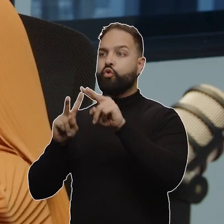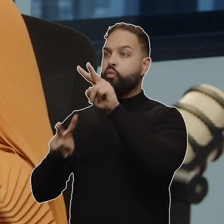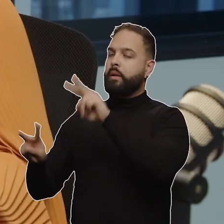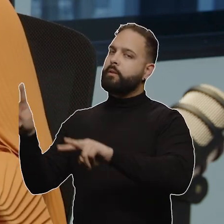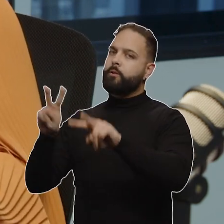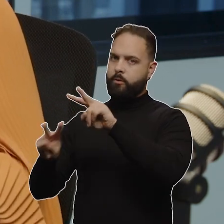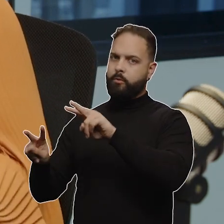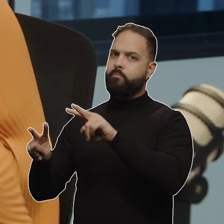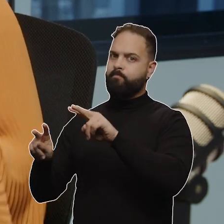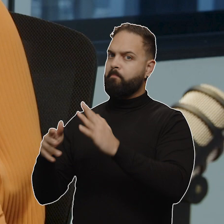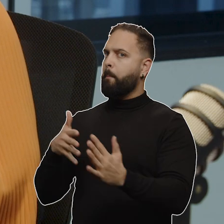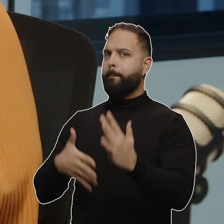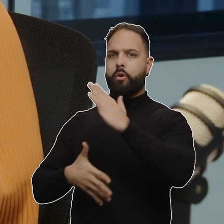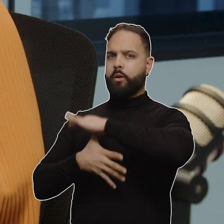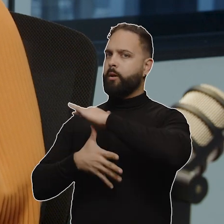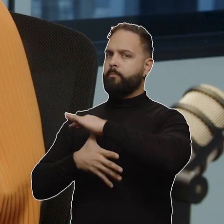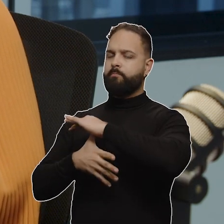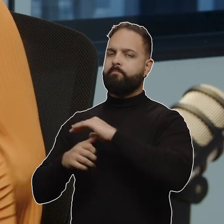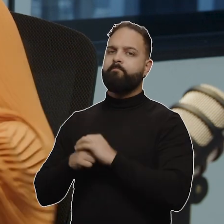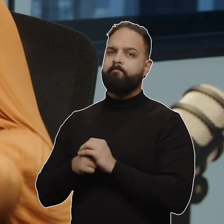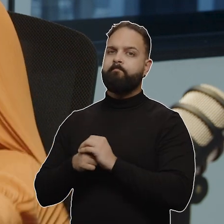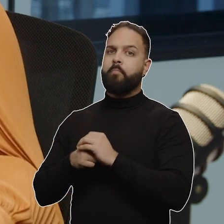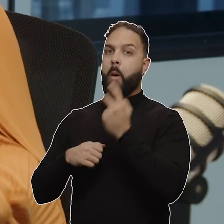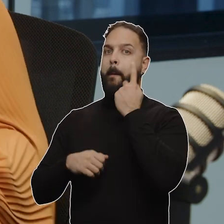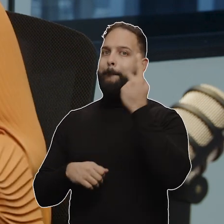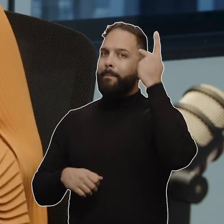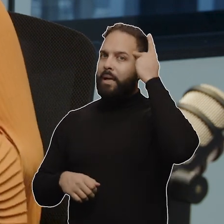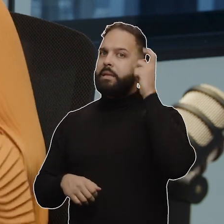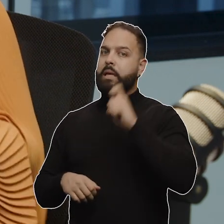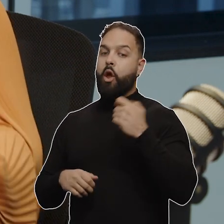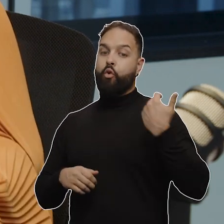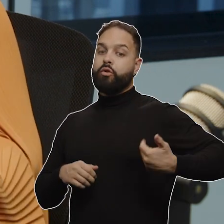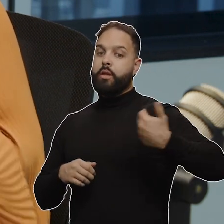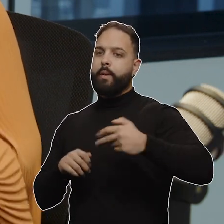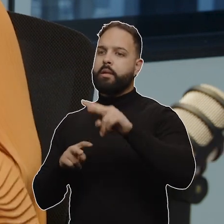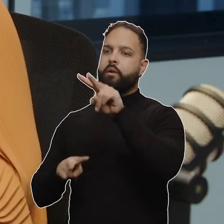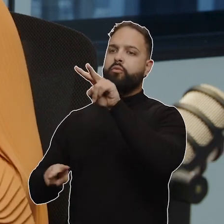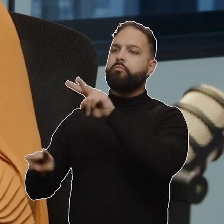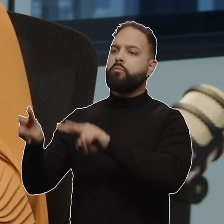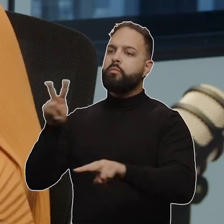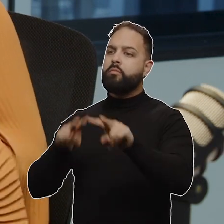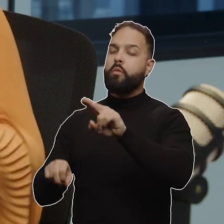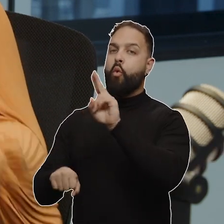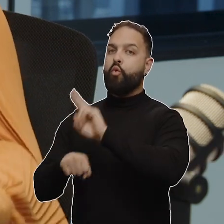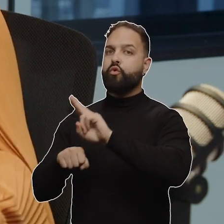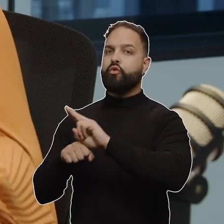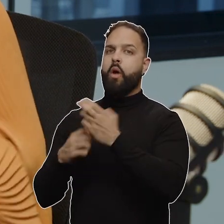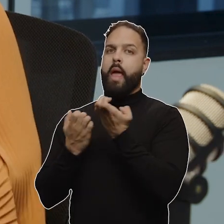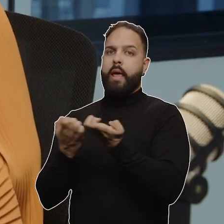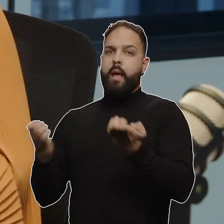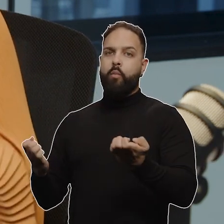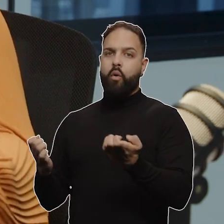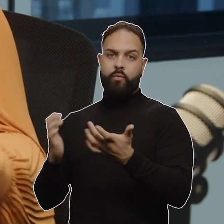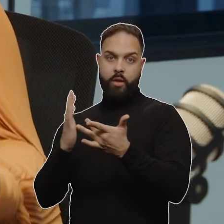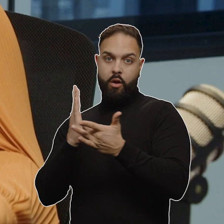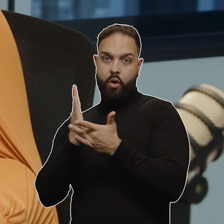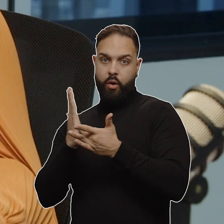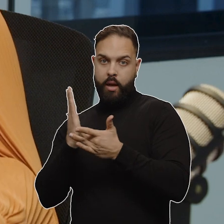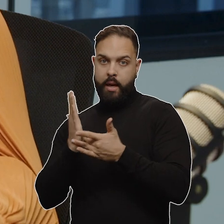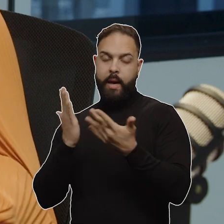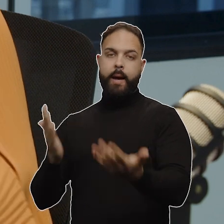y la supervisión es esencial. Los padres deben constantemente supervisar el uso de los